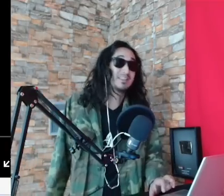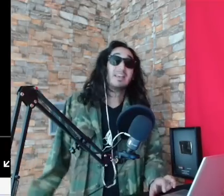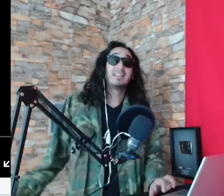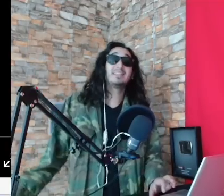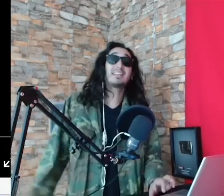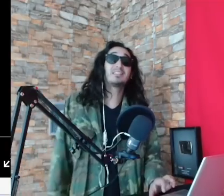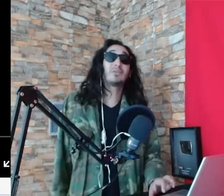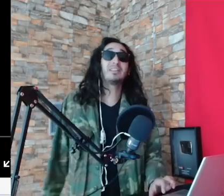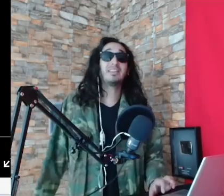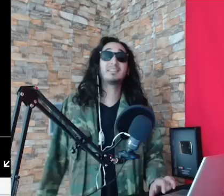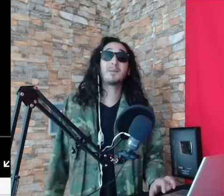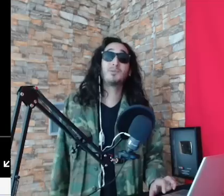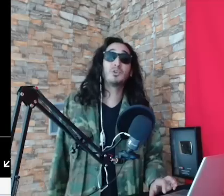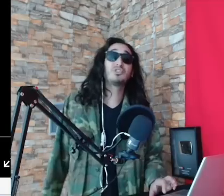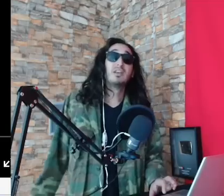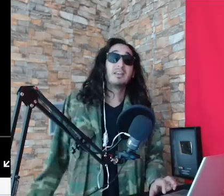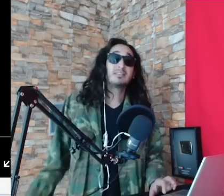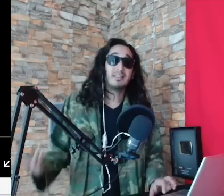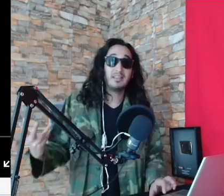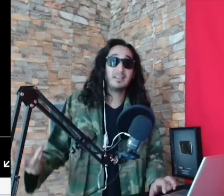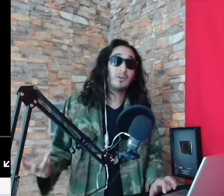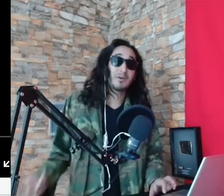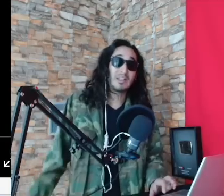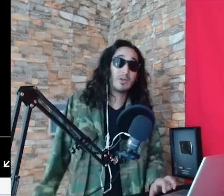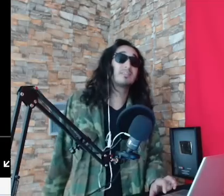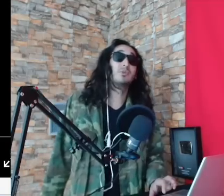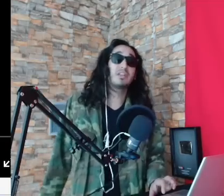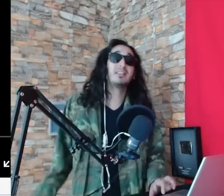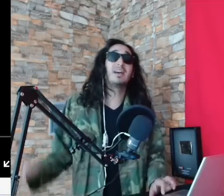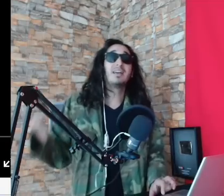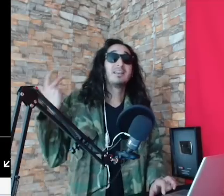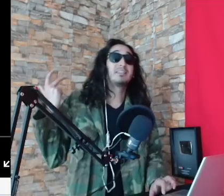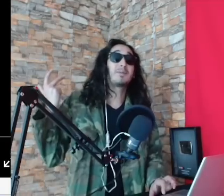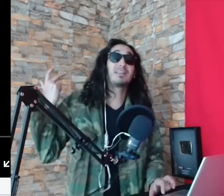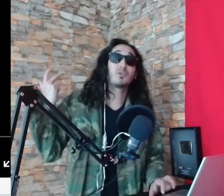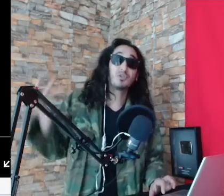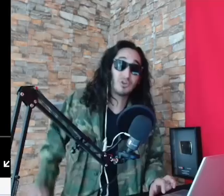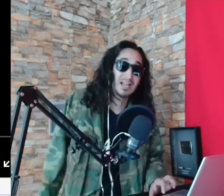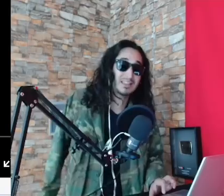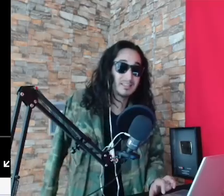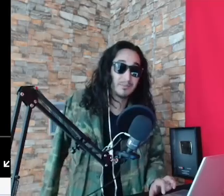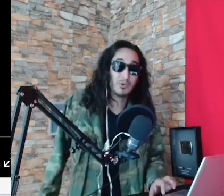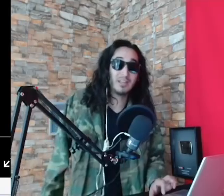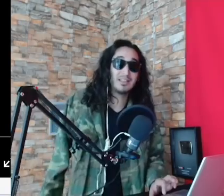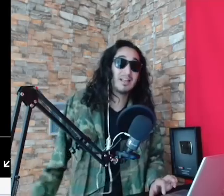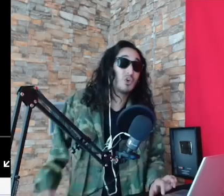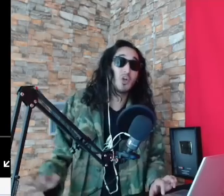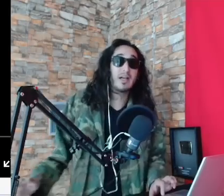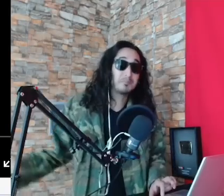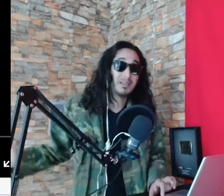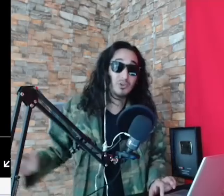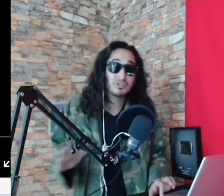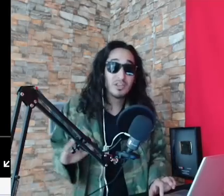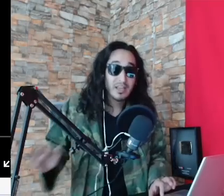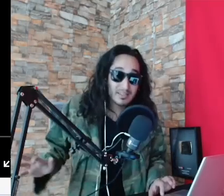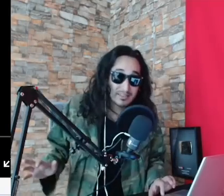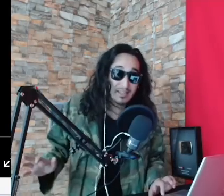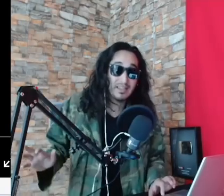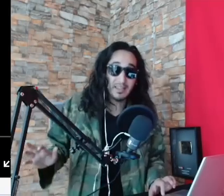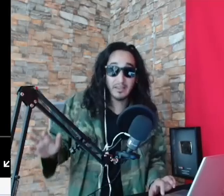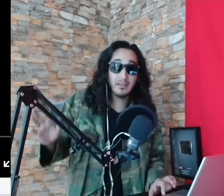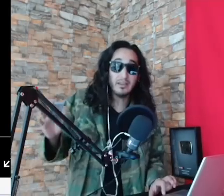restaurante compas en ese restaurante ya estaban unos este gobernadores de morena estaban las corcholatas de morena todas menos